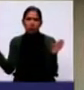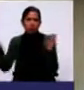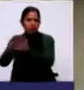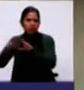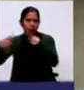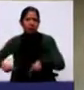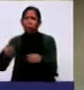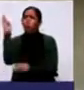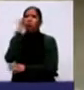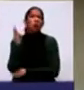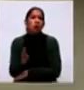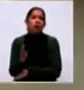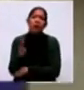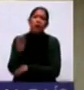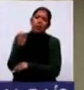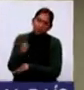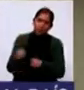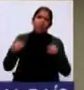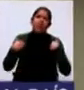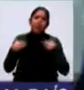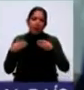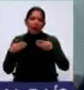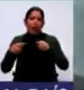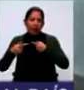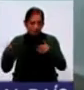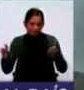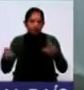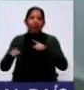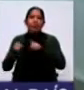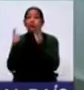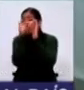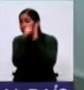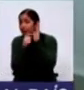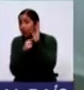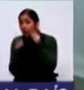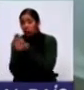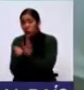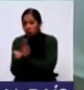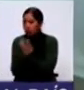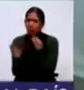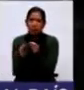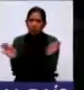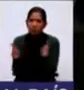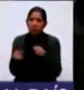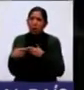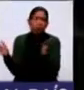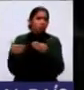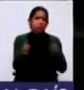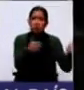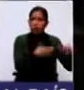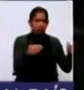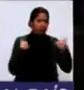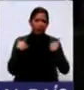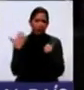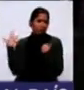tenido abiertas, sí con medidas muy estrictas de bioseguridad, pero de alguna manera han permitido un flujo no